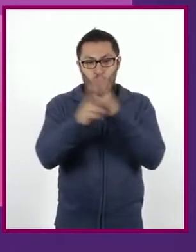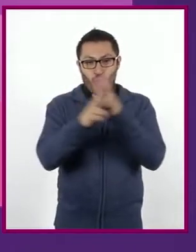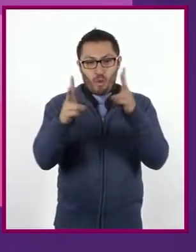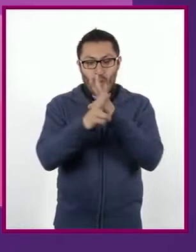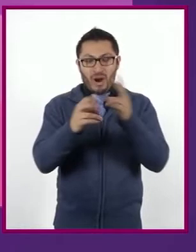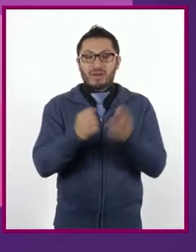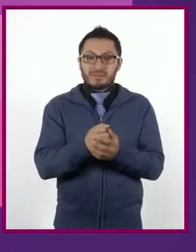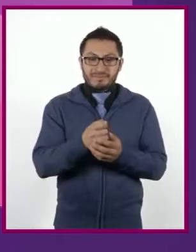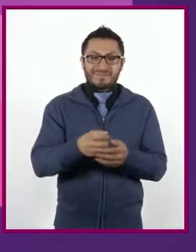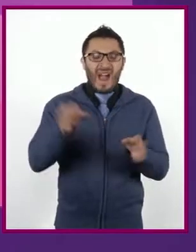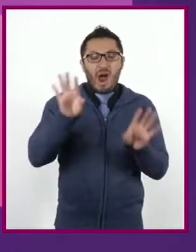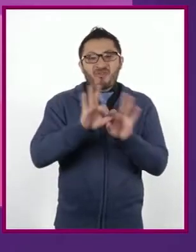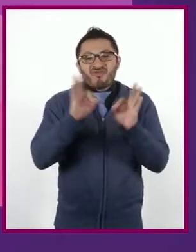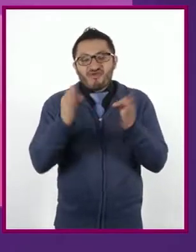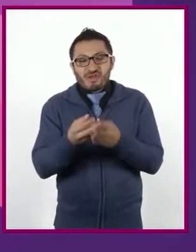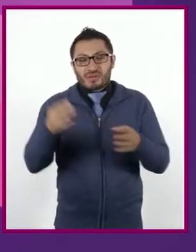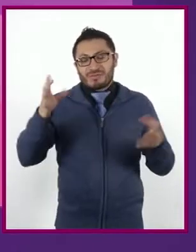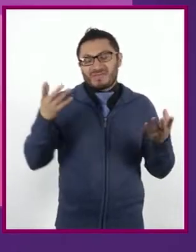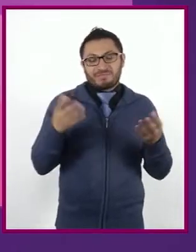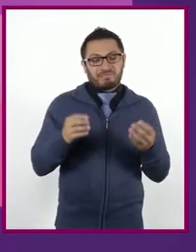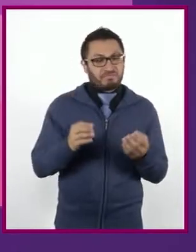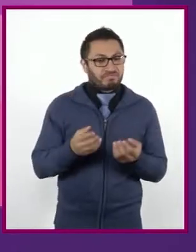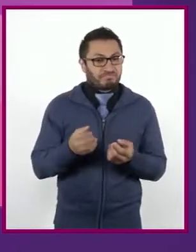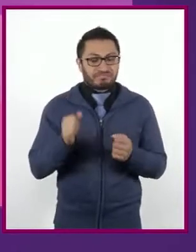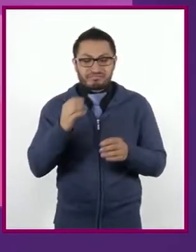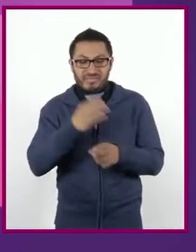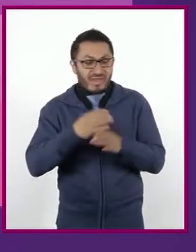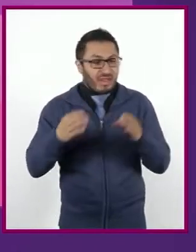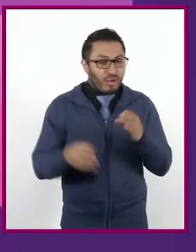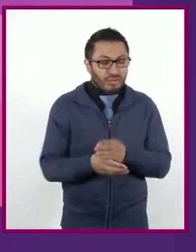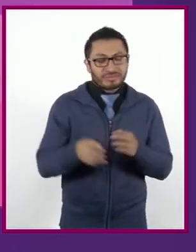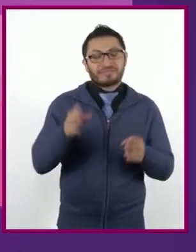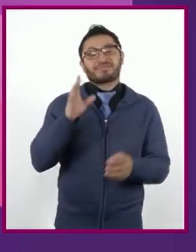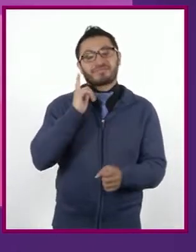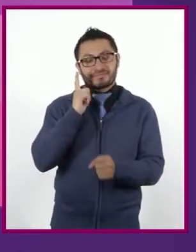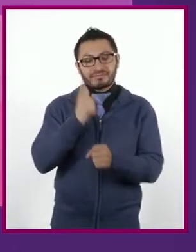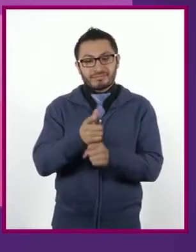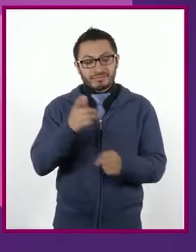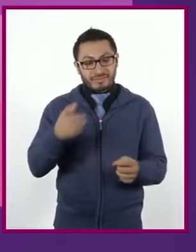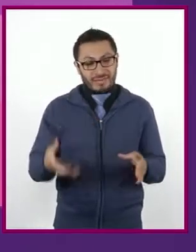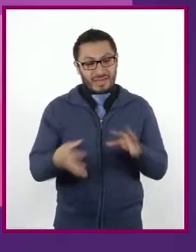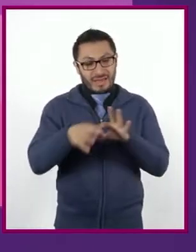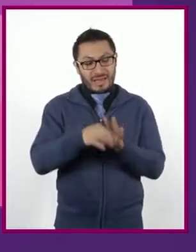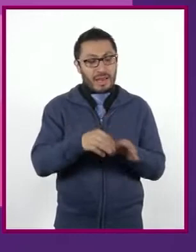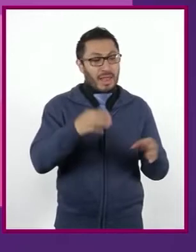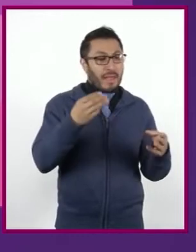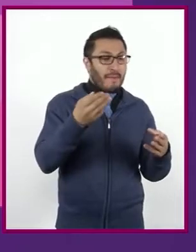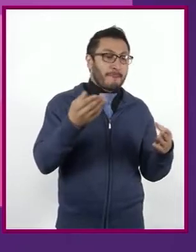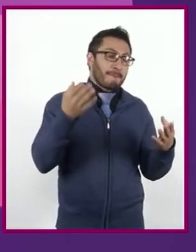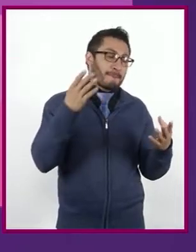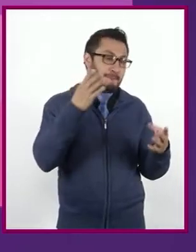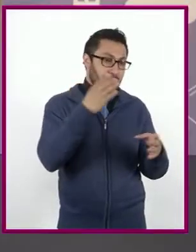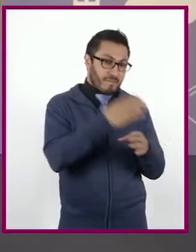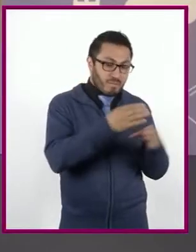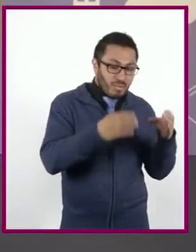La densidad de un cuerpo se obtiene al relacionar la cantidad de masa por unidad de volumen.